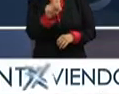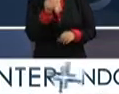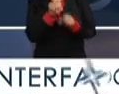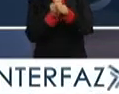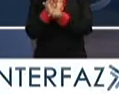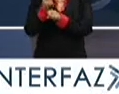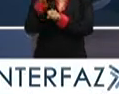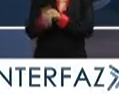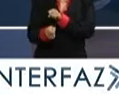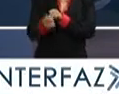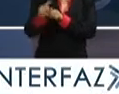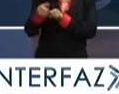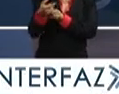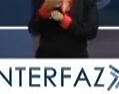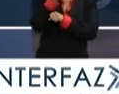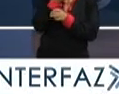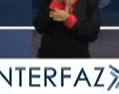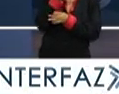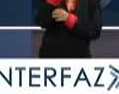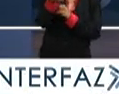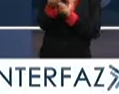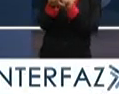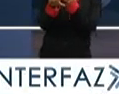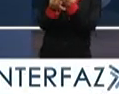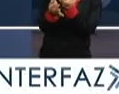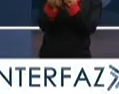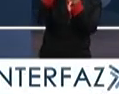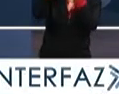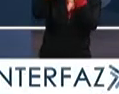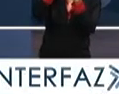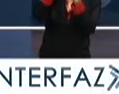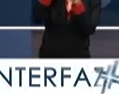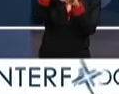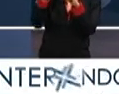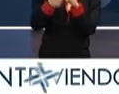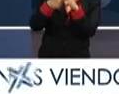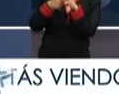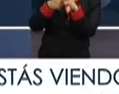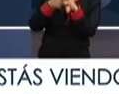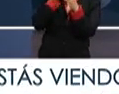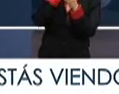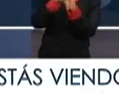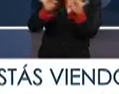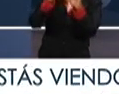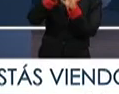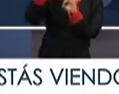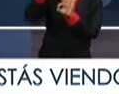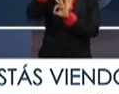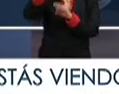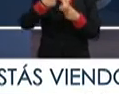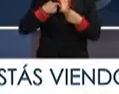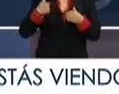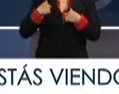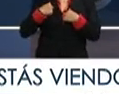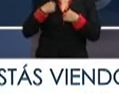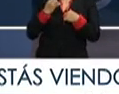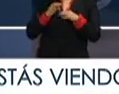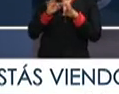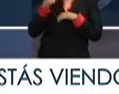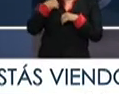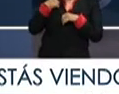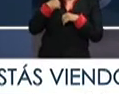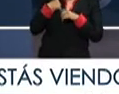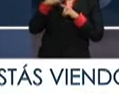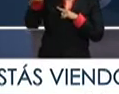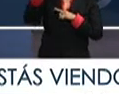pues, es dar a conocer un contenido que es relevante para quien informa, y